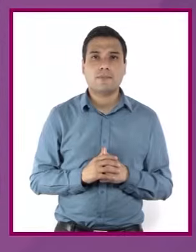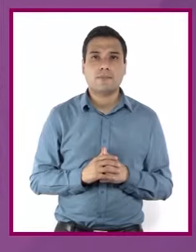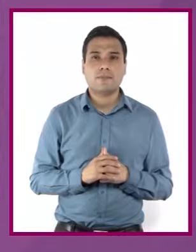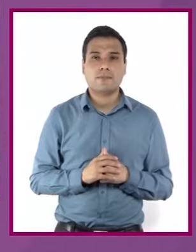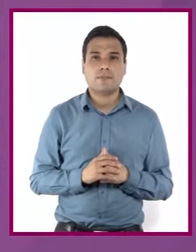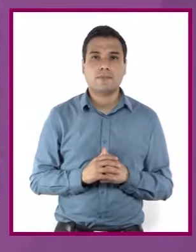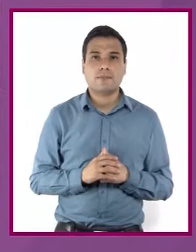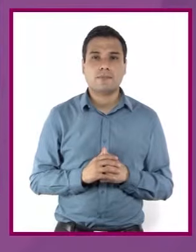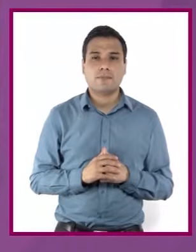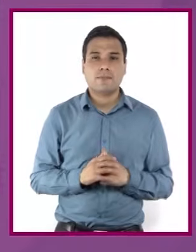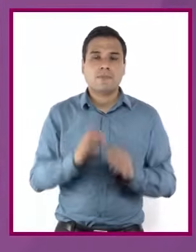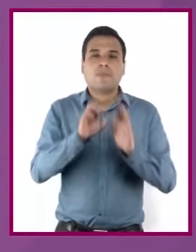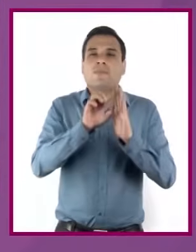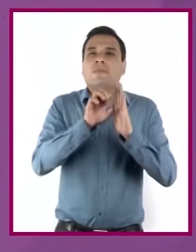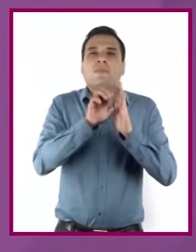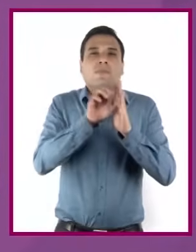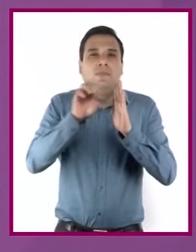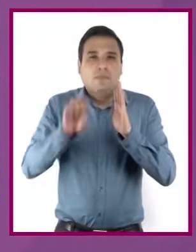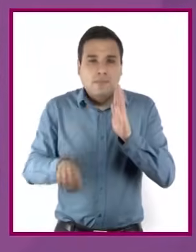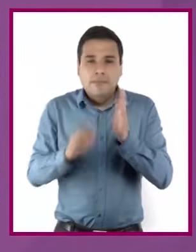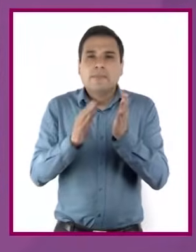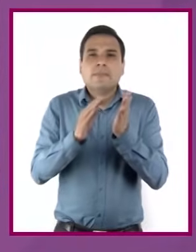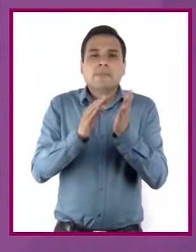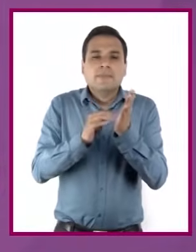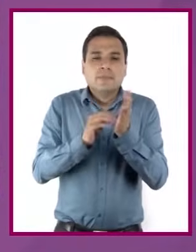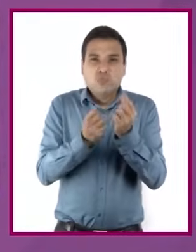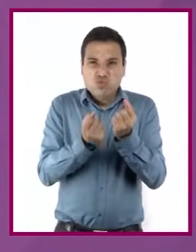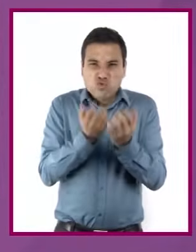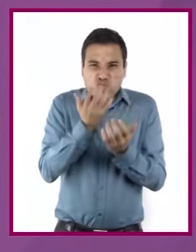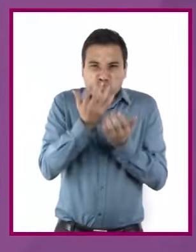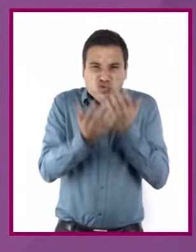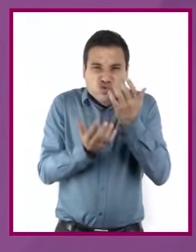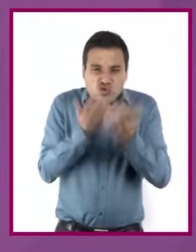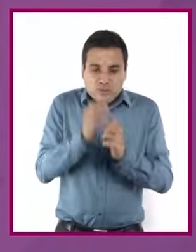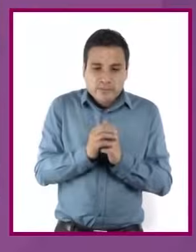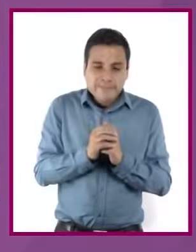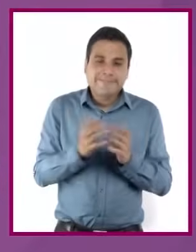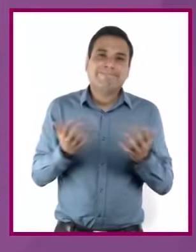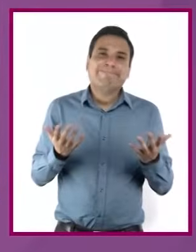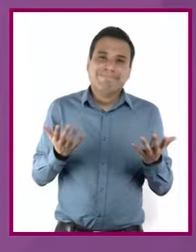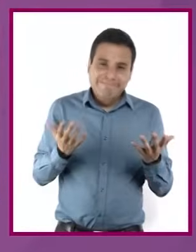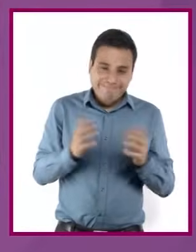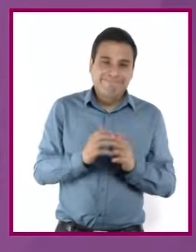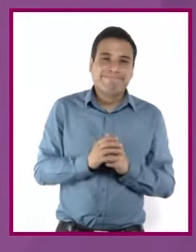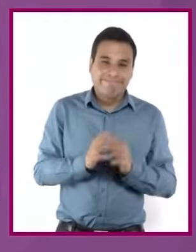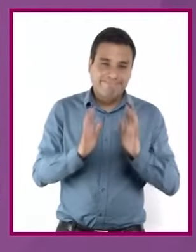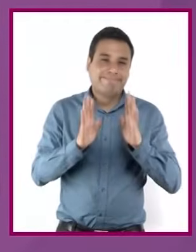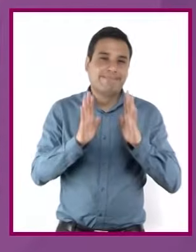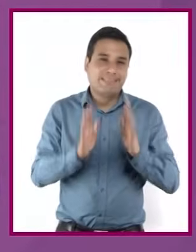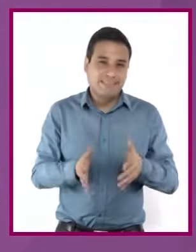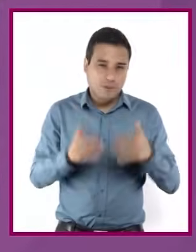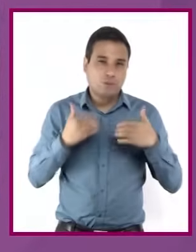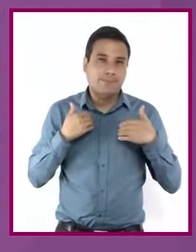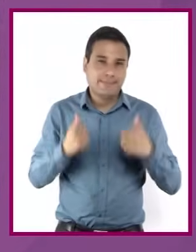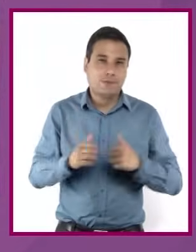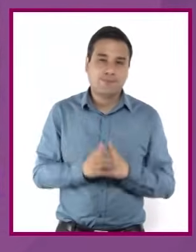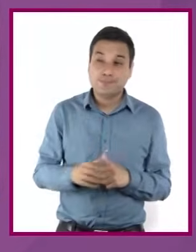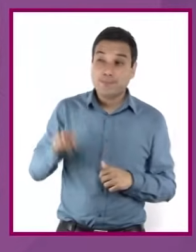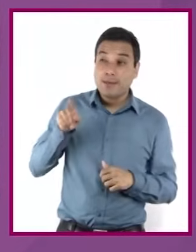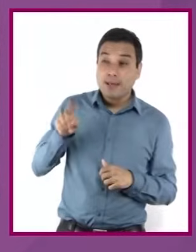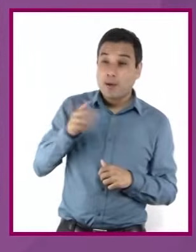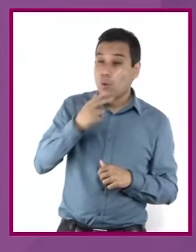Si vemos un pedazo de papel quemándose, podemos entender por qué Empédocles pensó en los 4